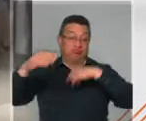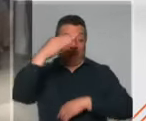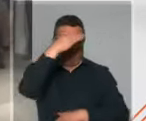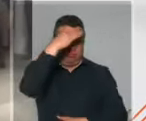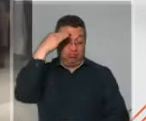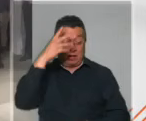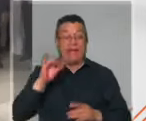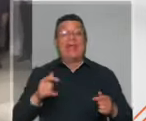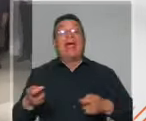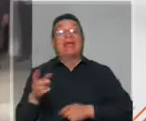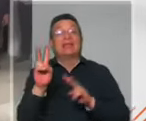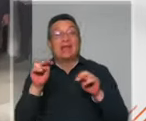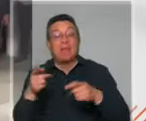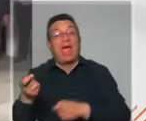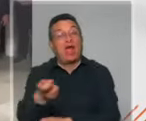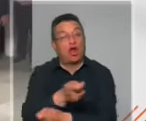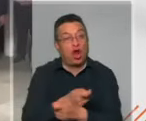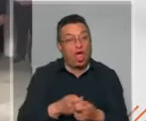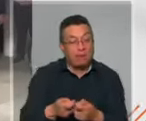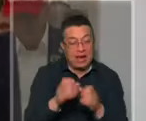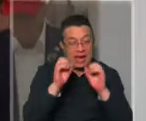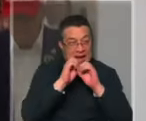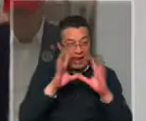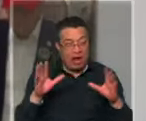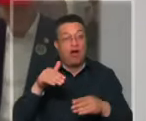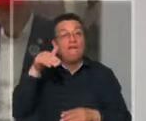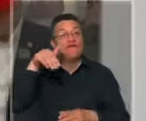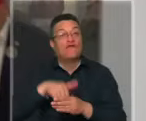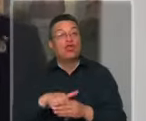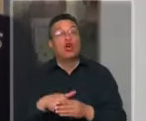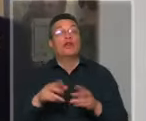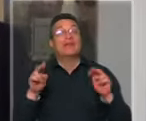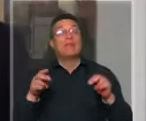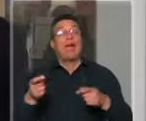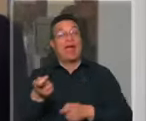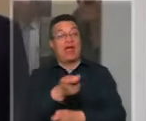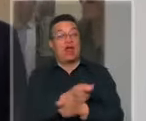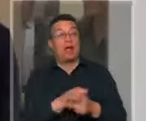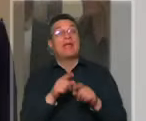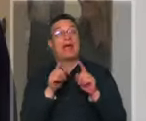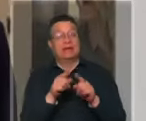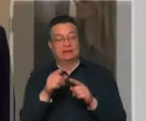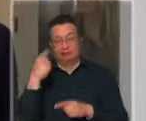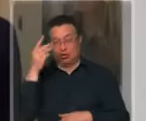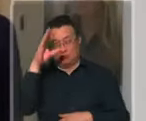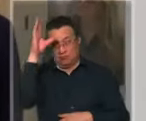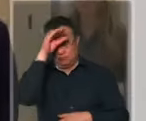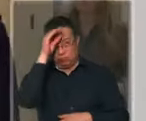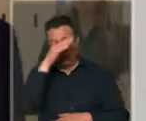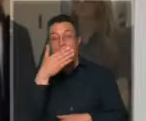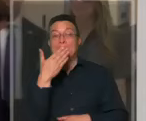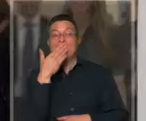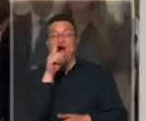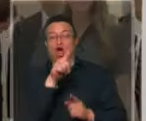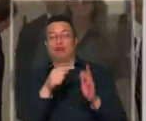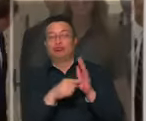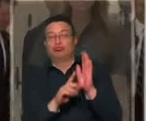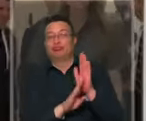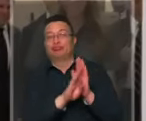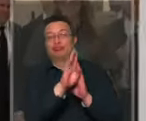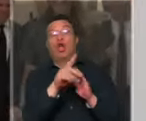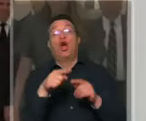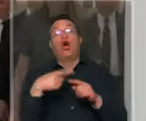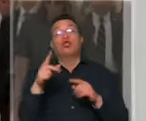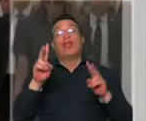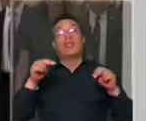economía, es decir, definir su voto sobre la base de la economía, donde cree que Donald Trump lo va a hacer mejor, y otros temas